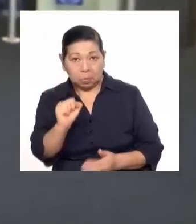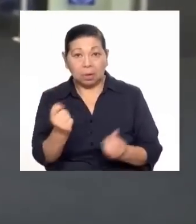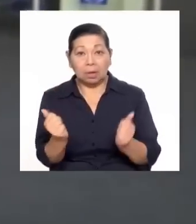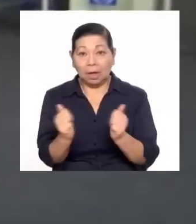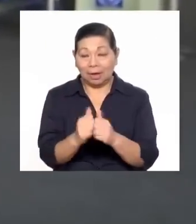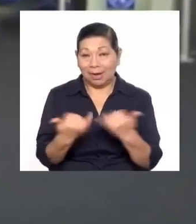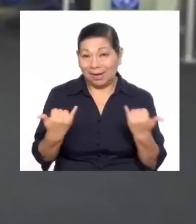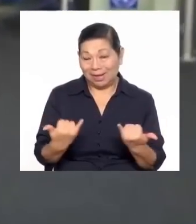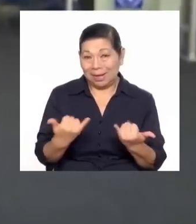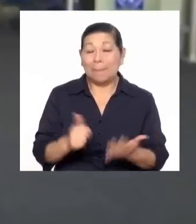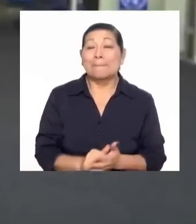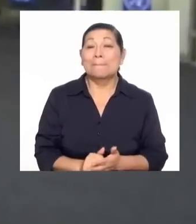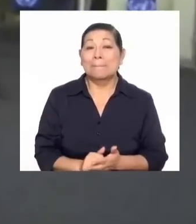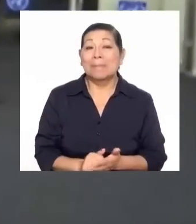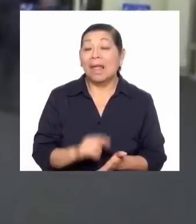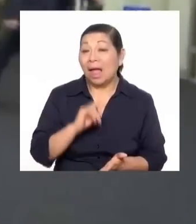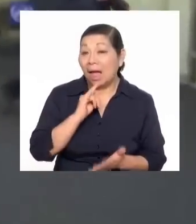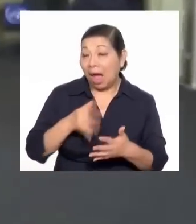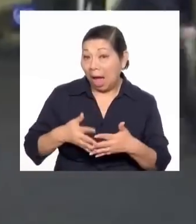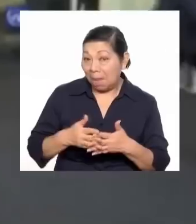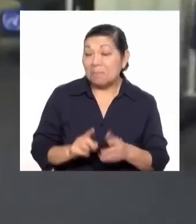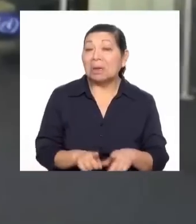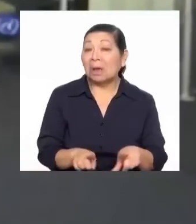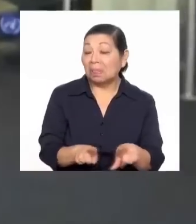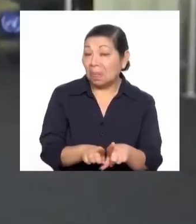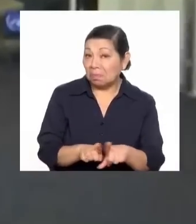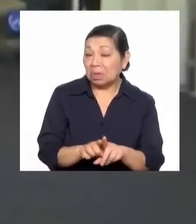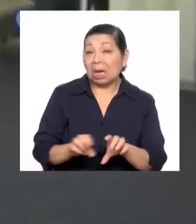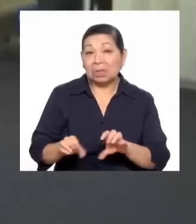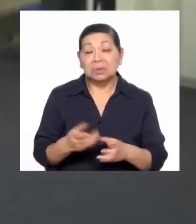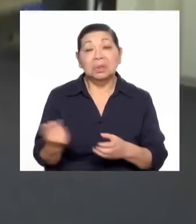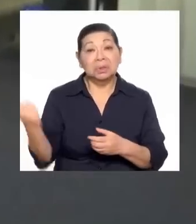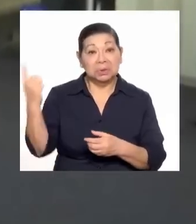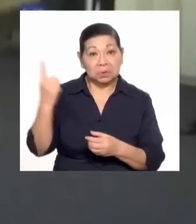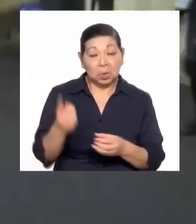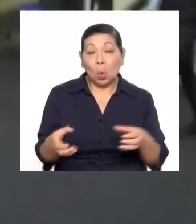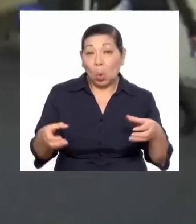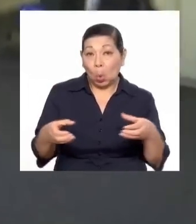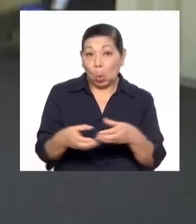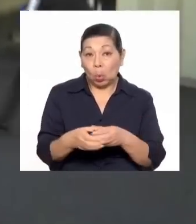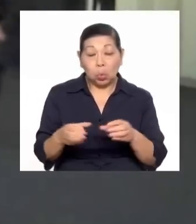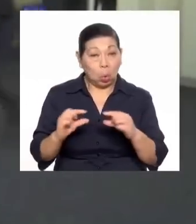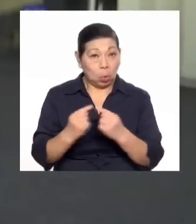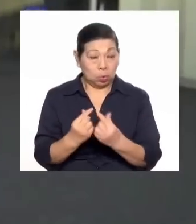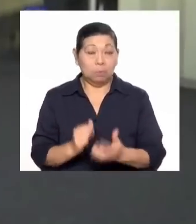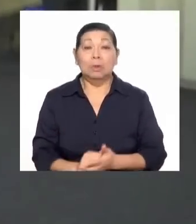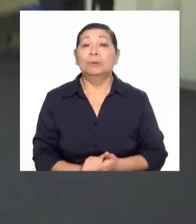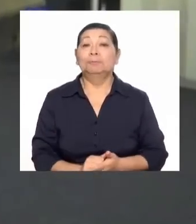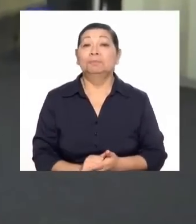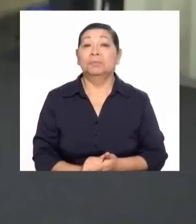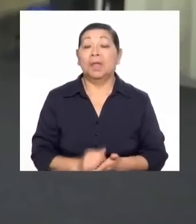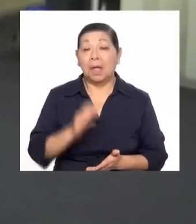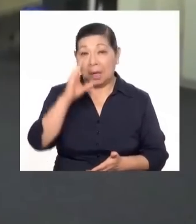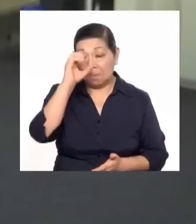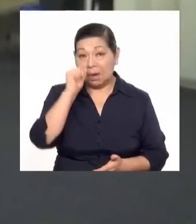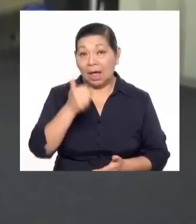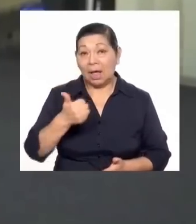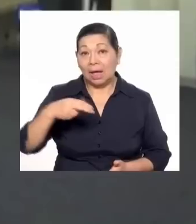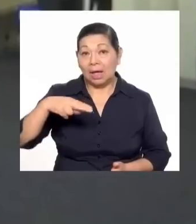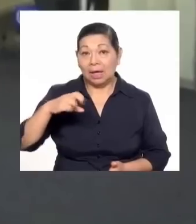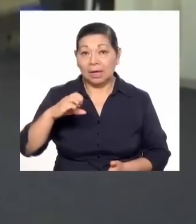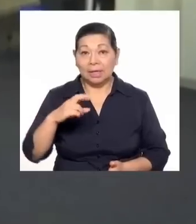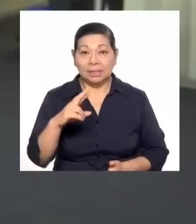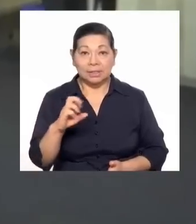acreditados acá en Estados Unidos. También hicieron su arribo junto a la delegación peruana, la canciller Ana